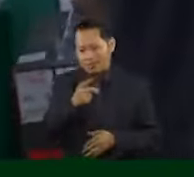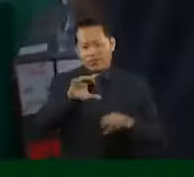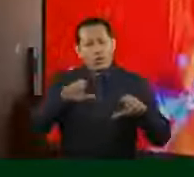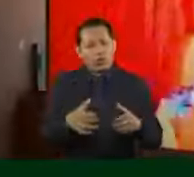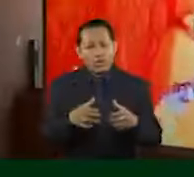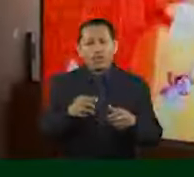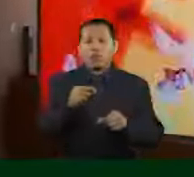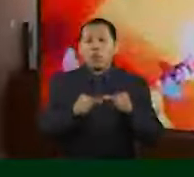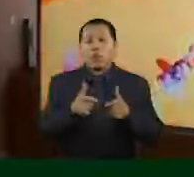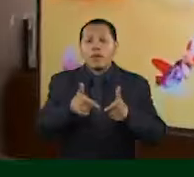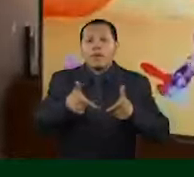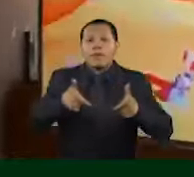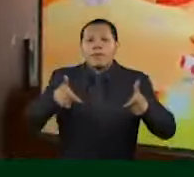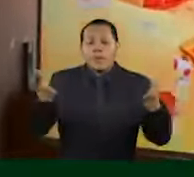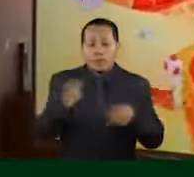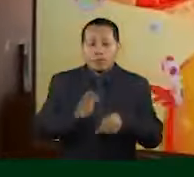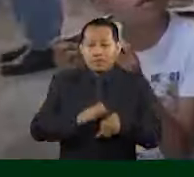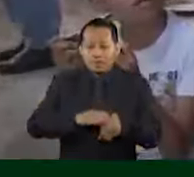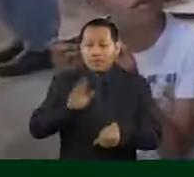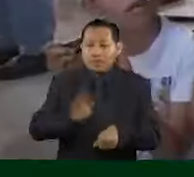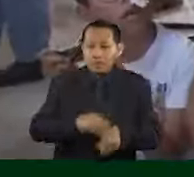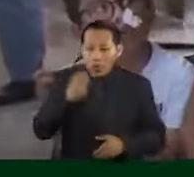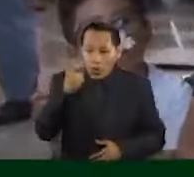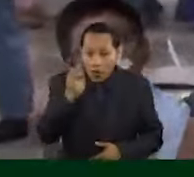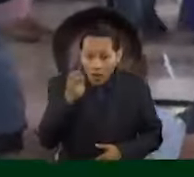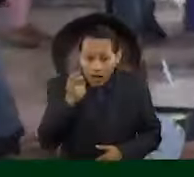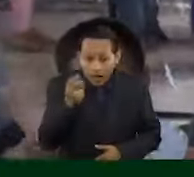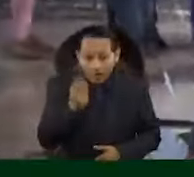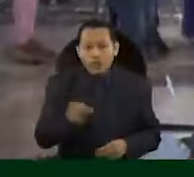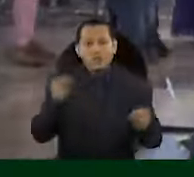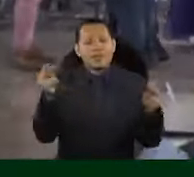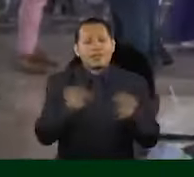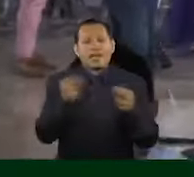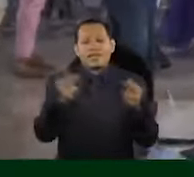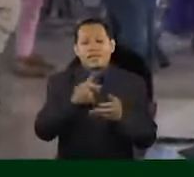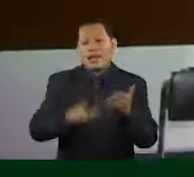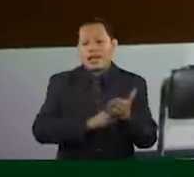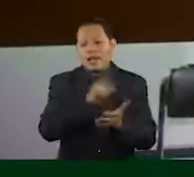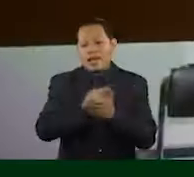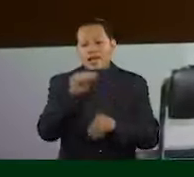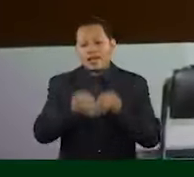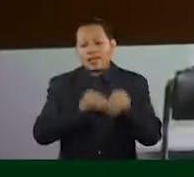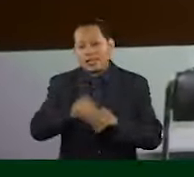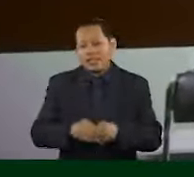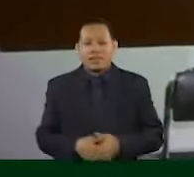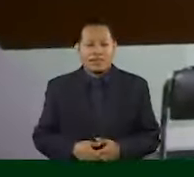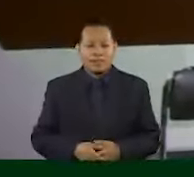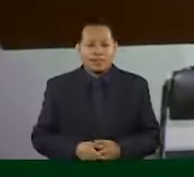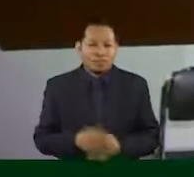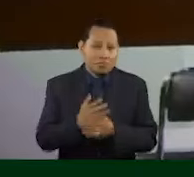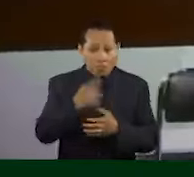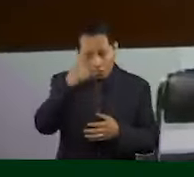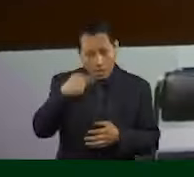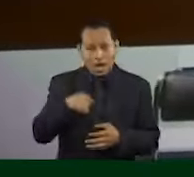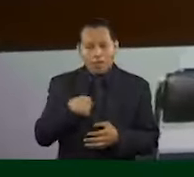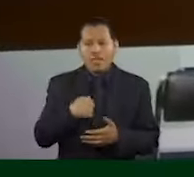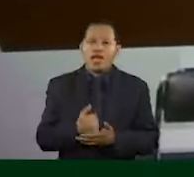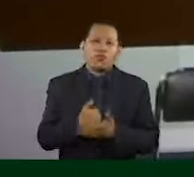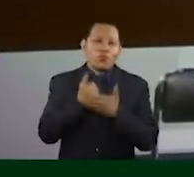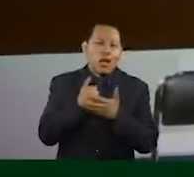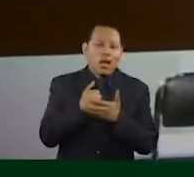está en expansión y es por ello que se requiere de una legislación en la materia. Para mí me ayudó muchísimo a